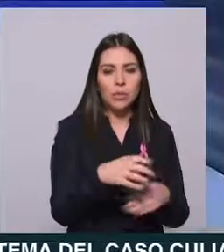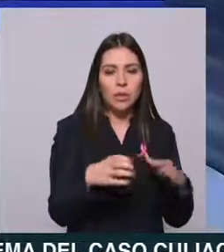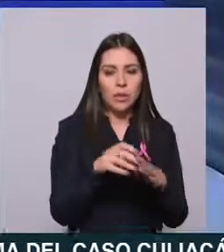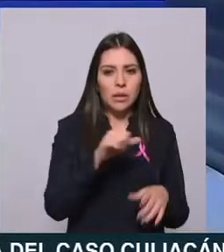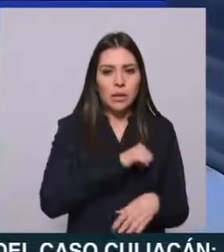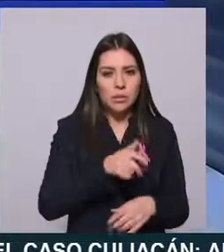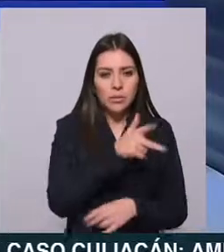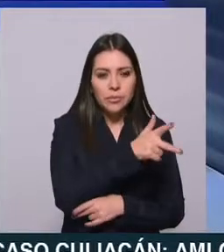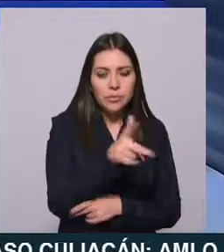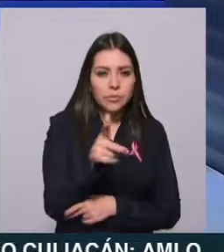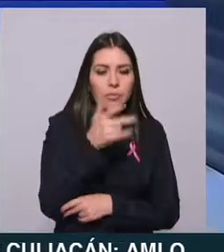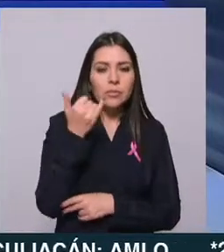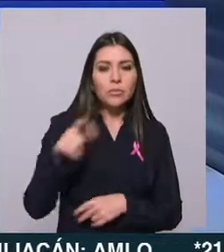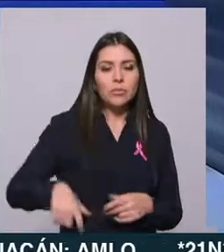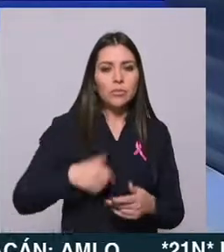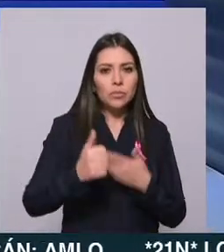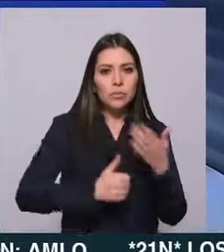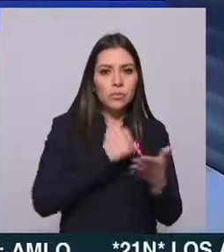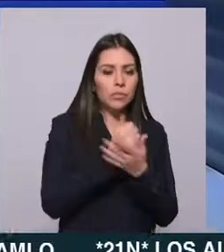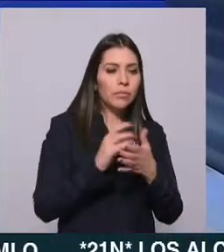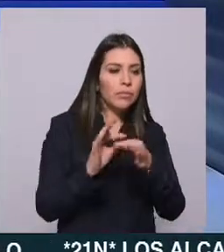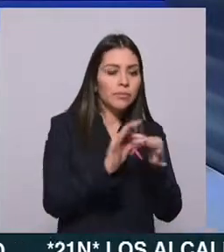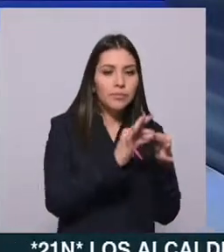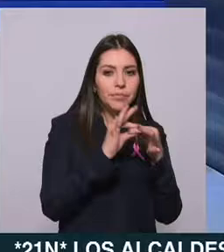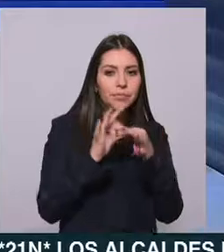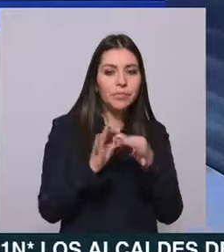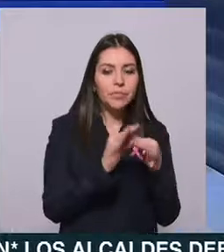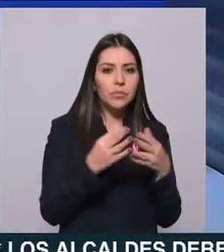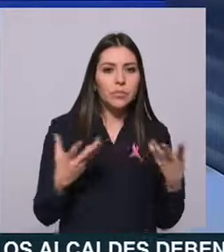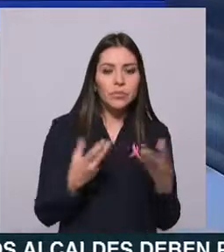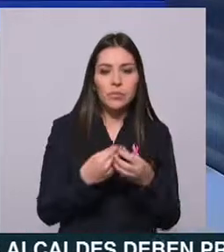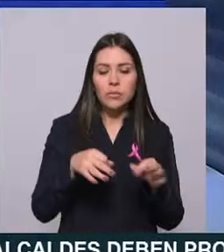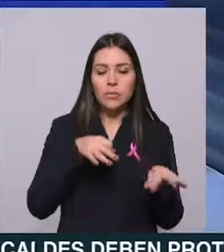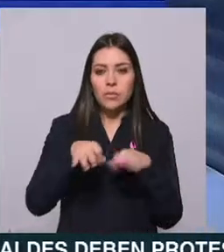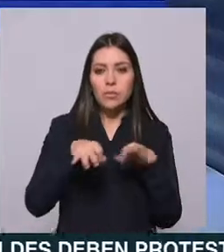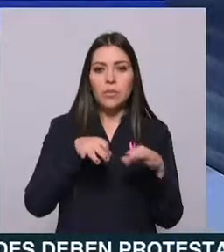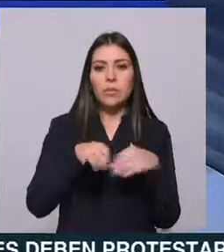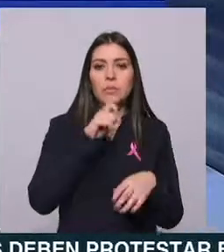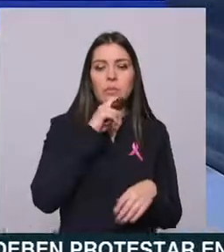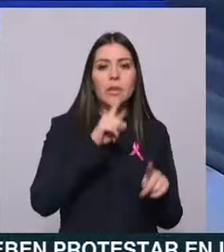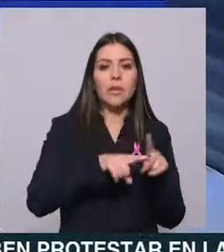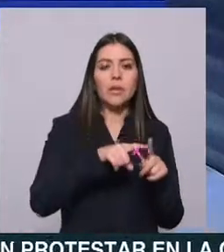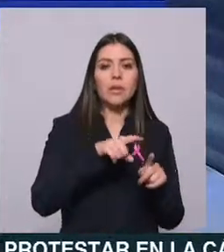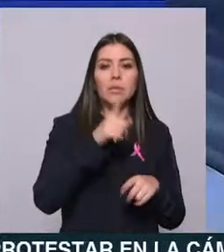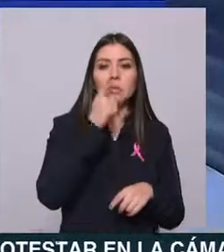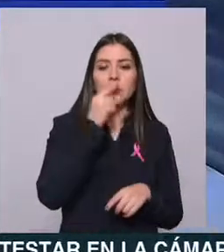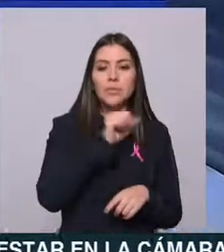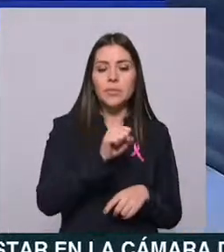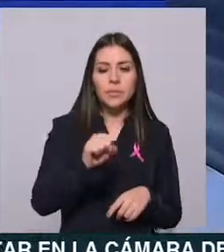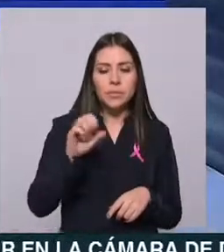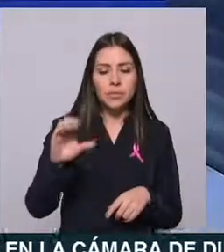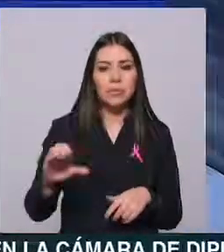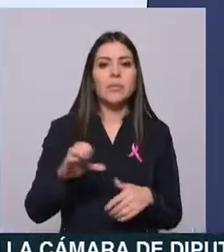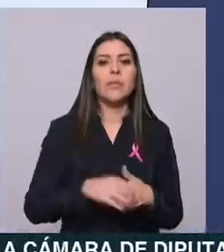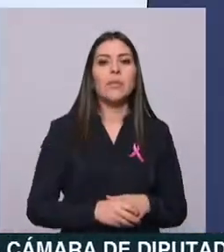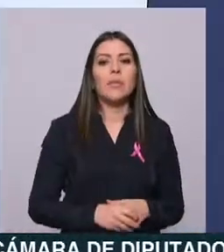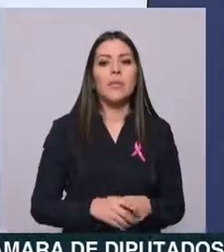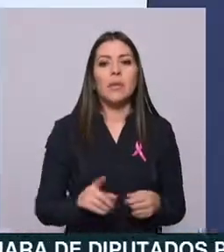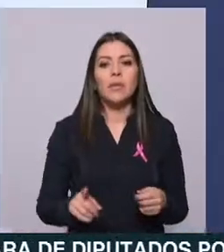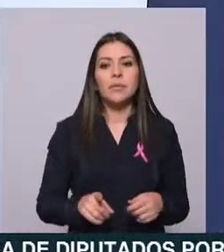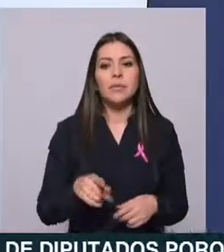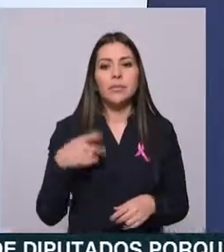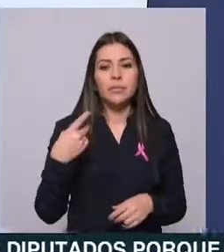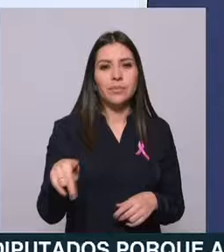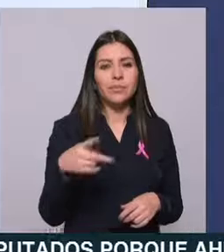que tenemos con el gobierno de la ciudad, trabajamos de la mano tanto con la Secretaría de Seguridad Ciudadana. La alcaldía tiene